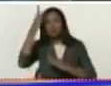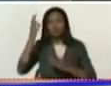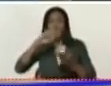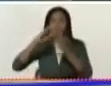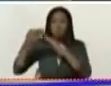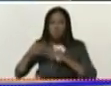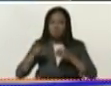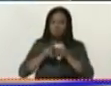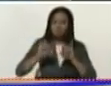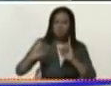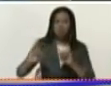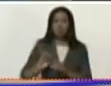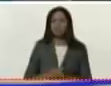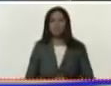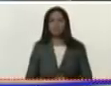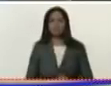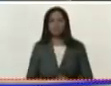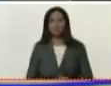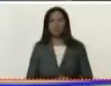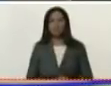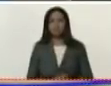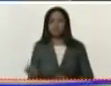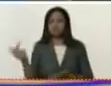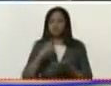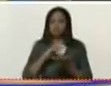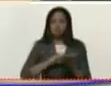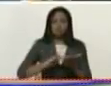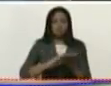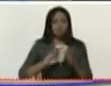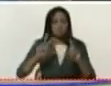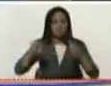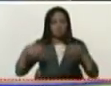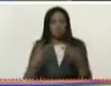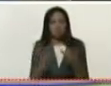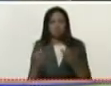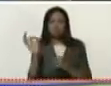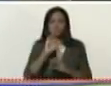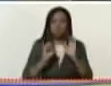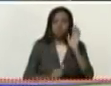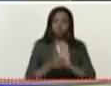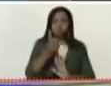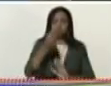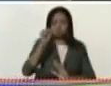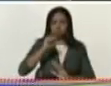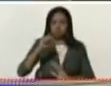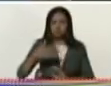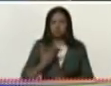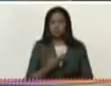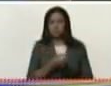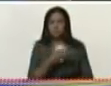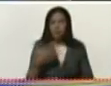comunales, de las comunas, que han venido renovándose en un porcentaje alto, blanco.